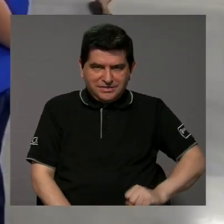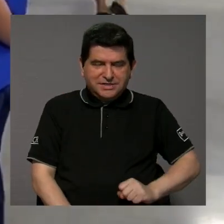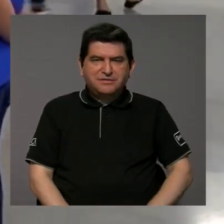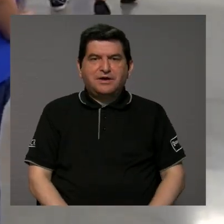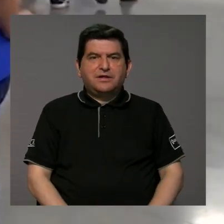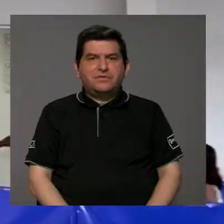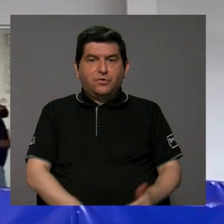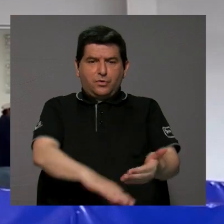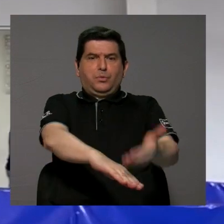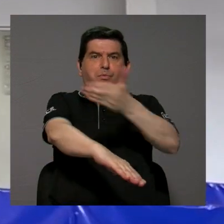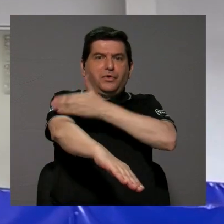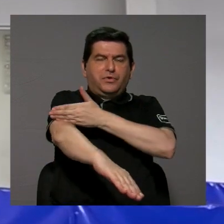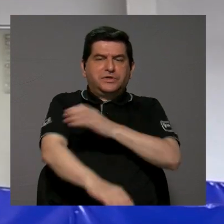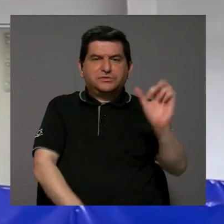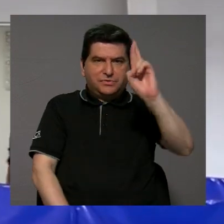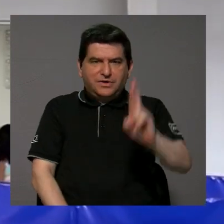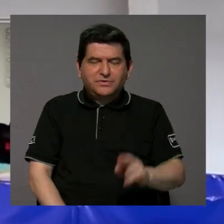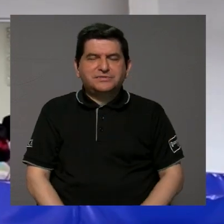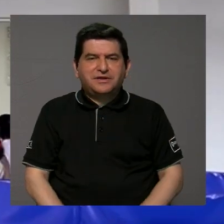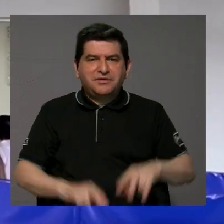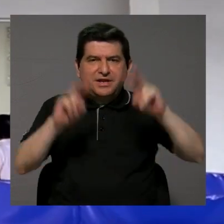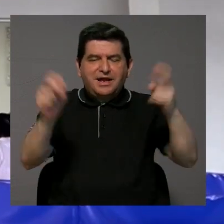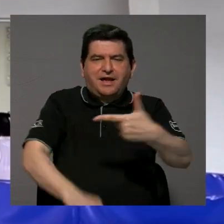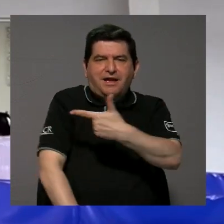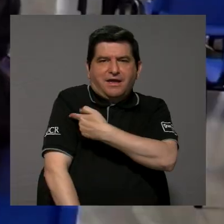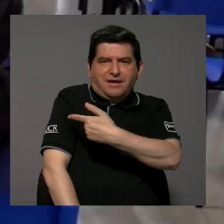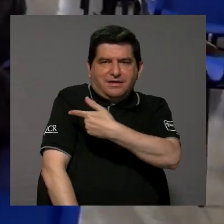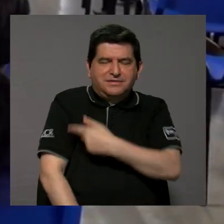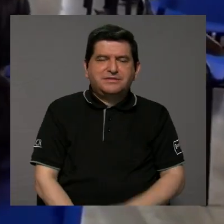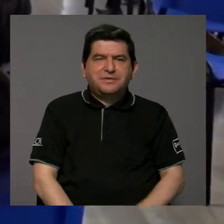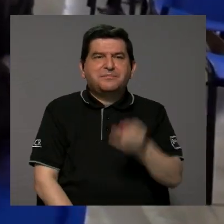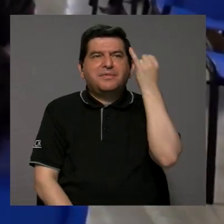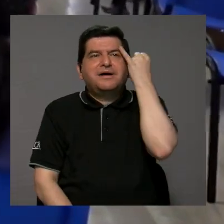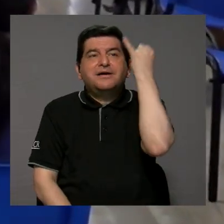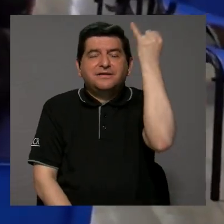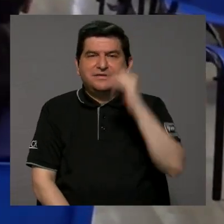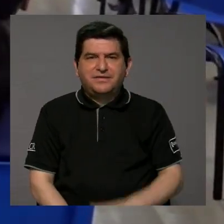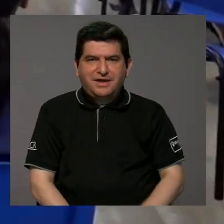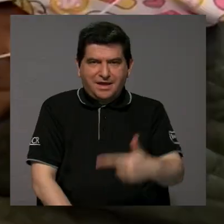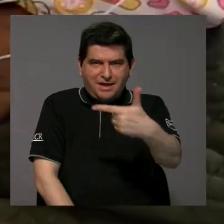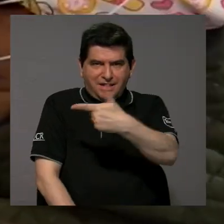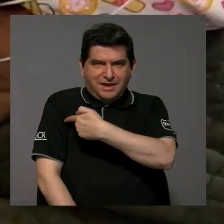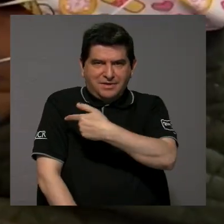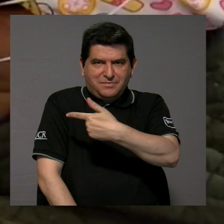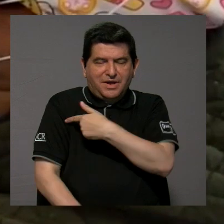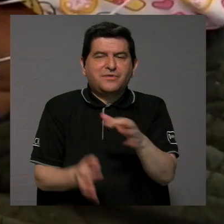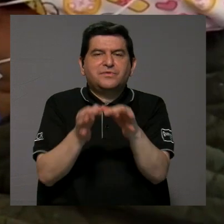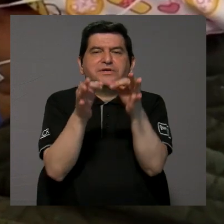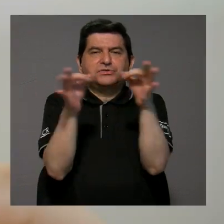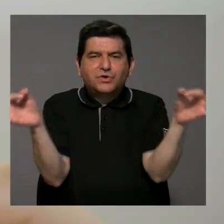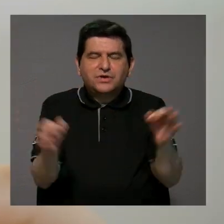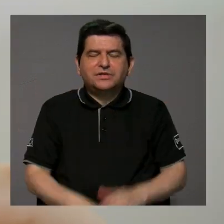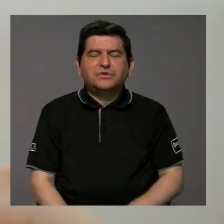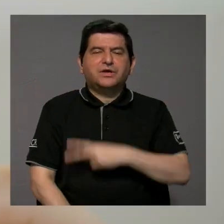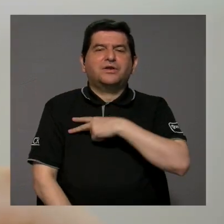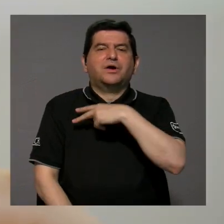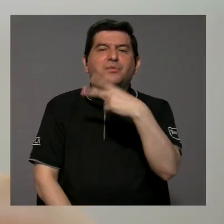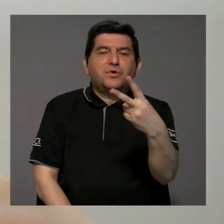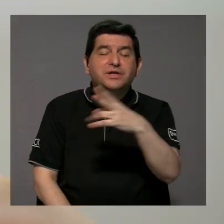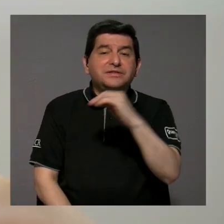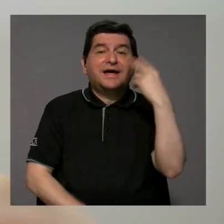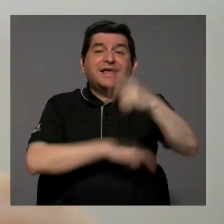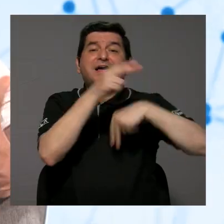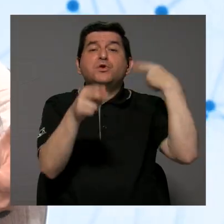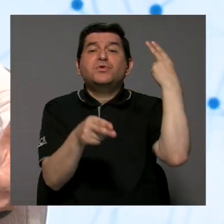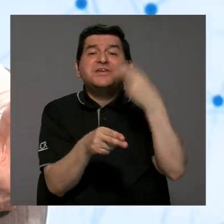Salvador iba adelante de Costa Rica en materia de vacunación, bajo una consigna de vacunar de manera gratuita,